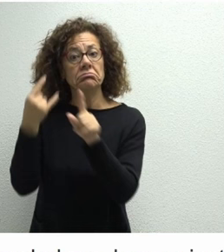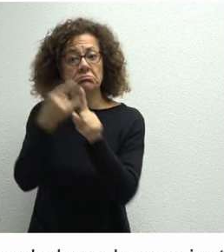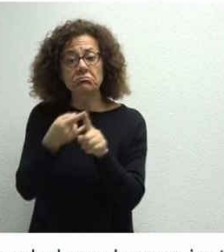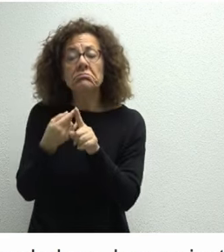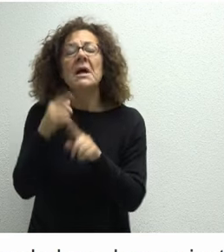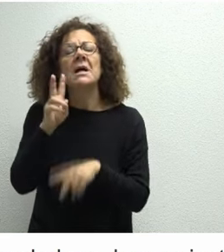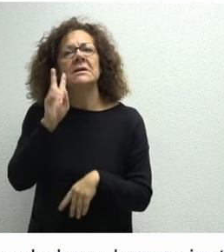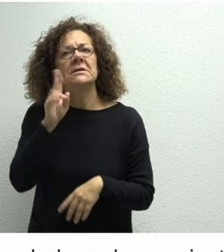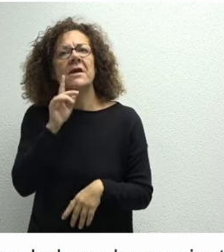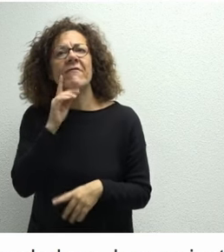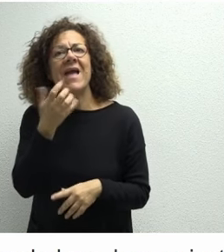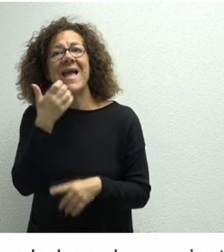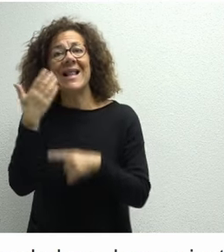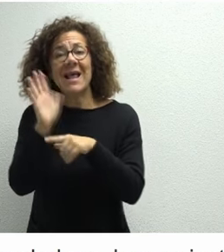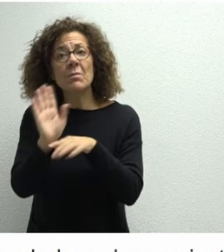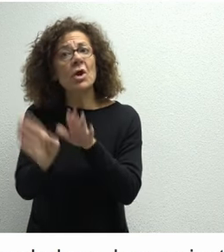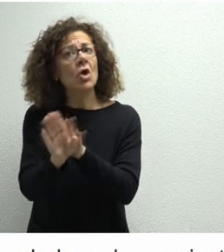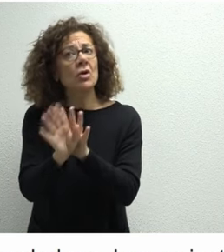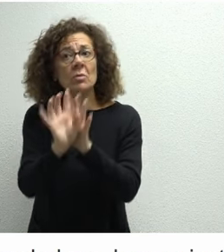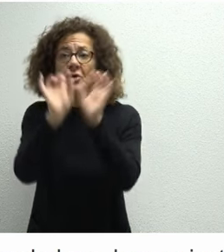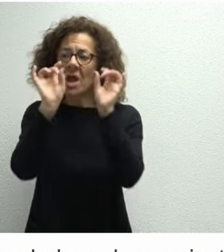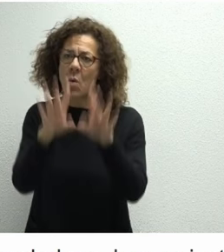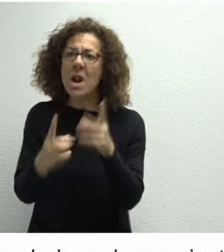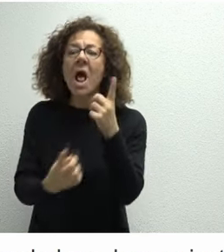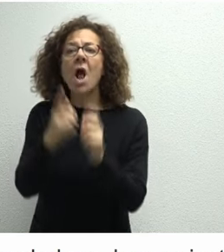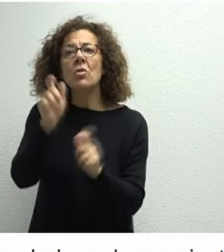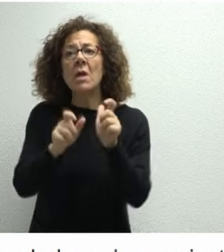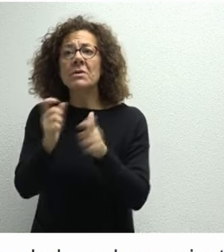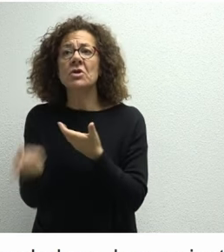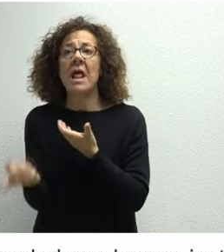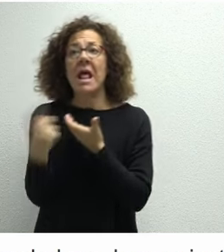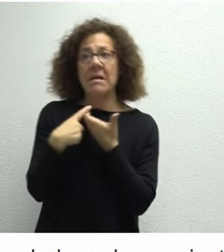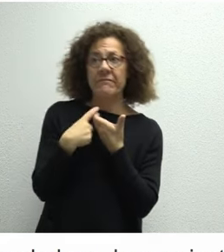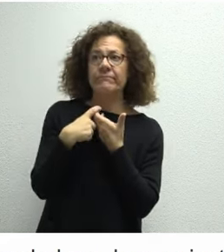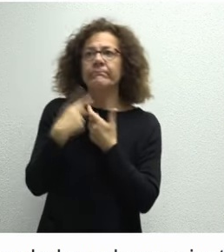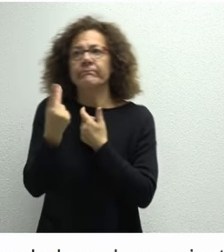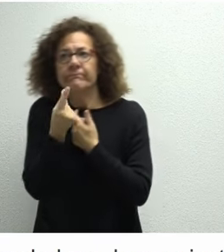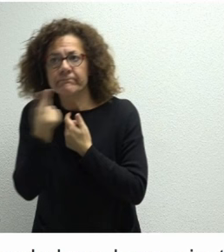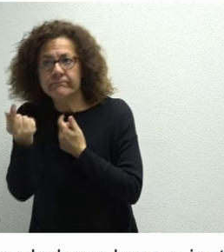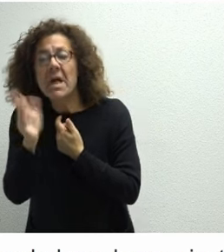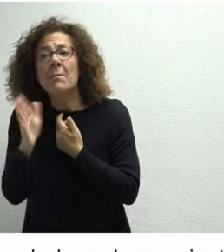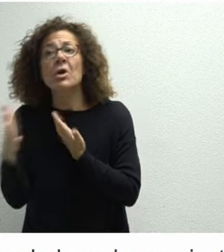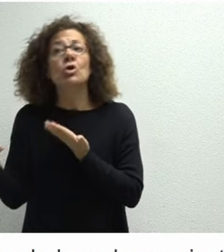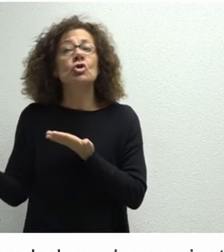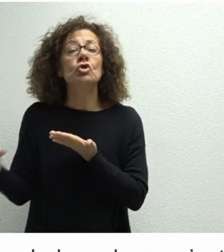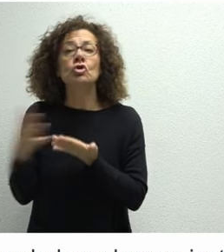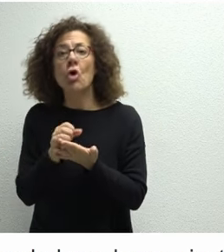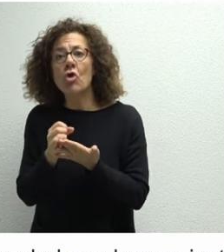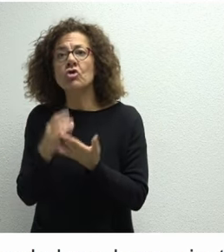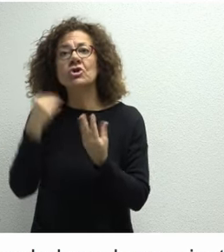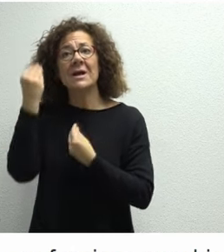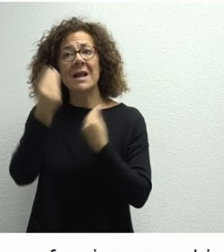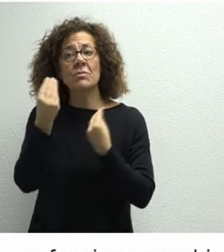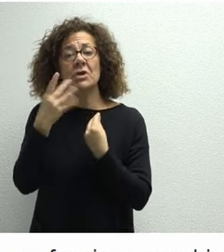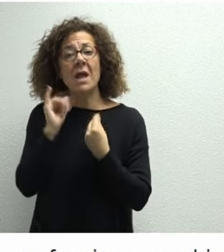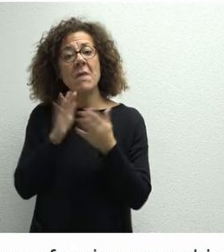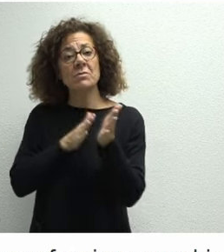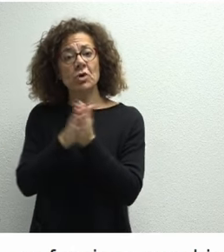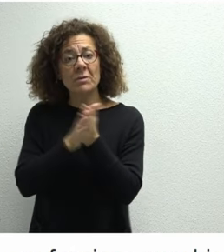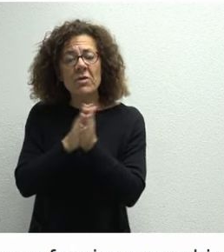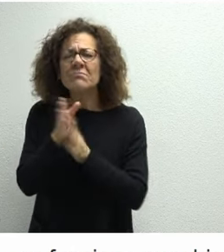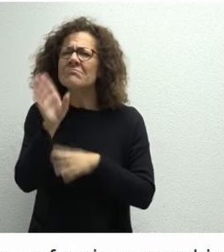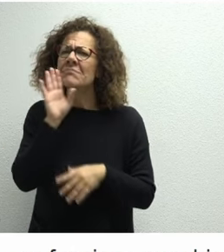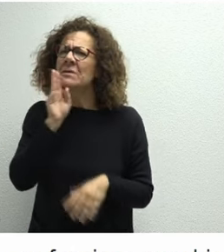ve un ejemplo de que seguimos los mismos Aunque hay alguna persona que haya entrado haya salido pero todos eh creo con la misma motivación y el mismo